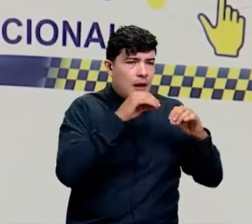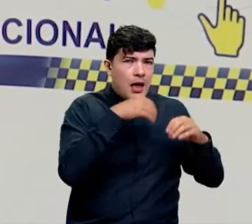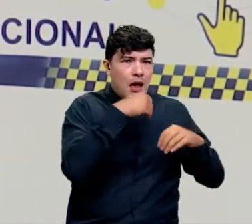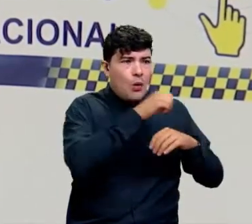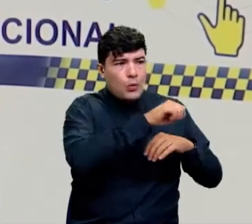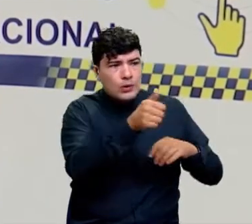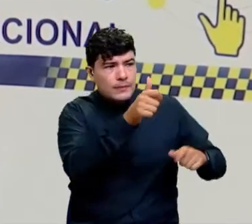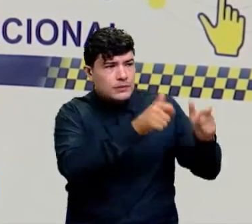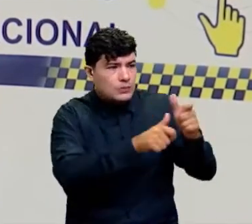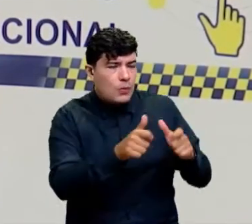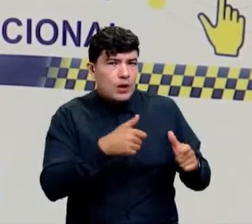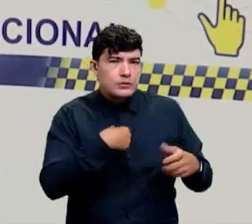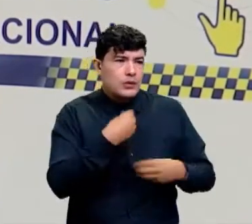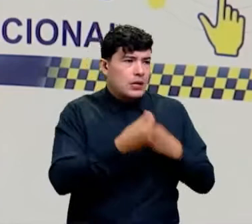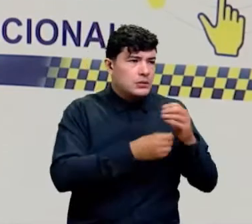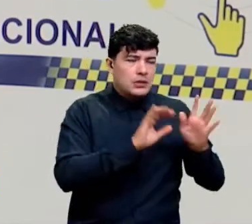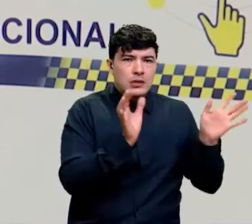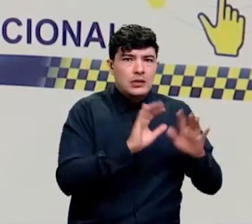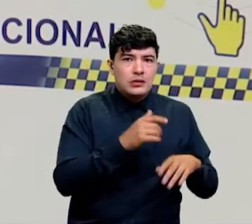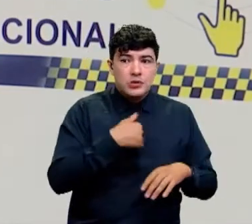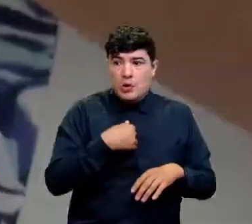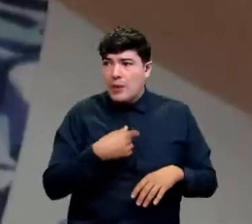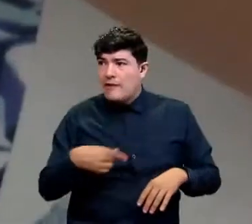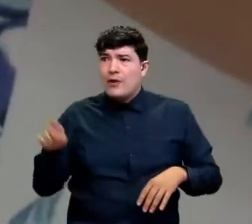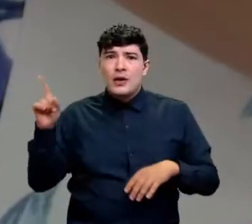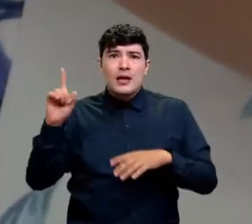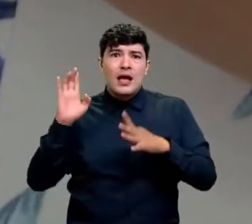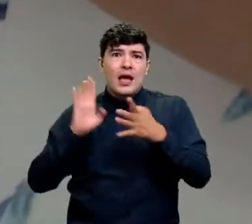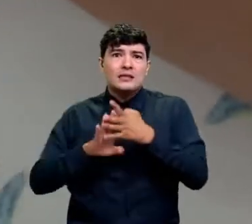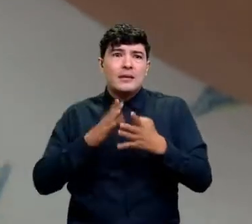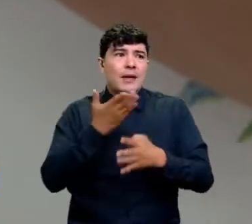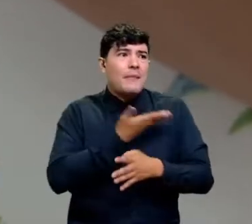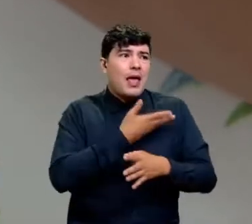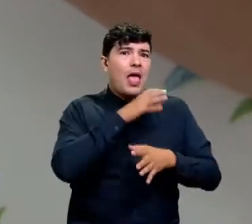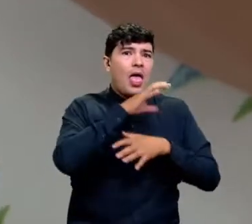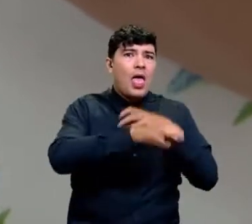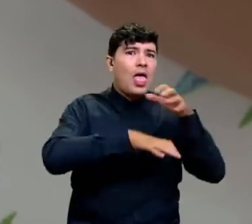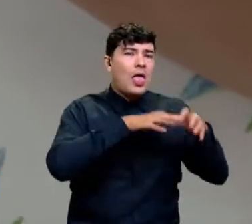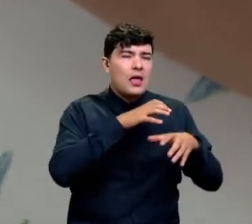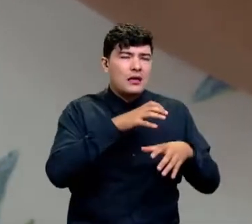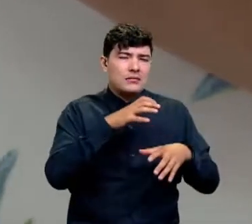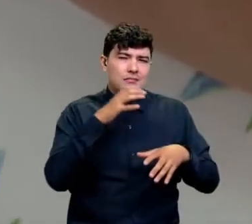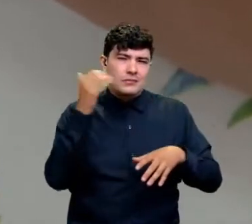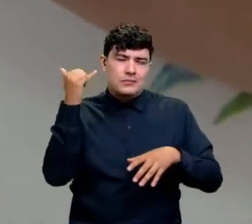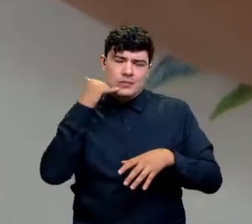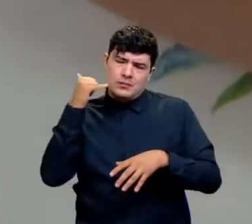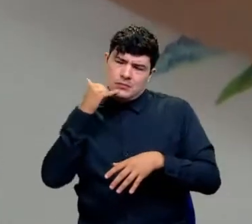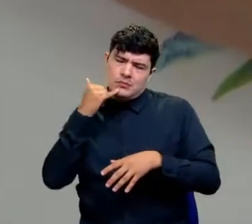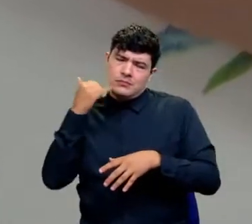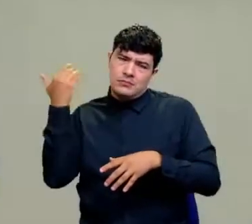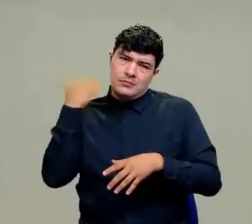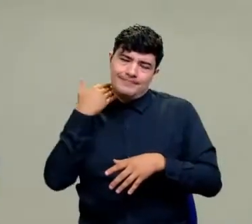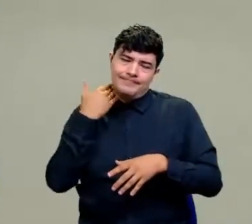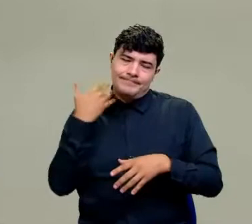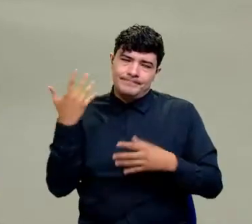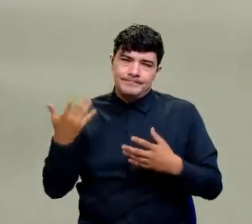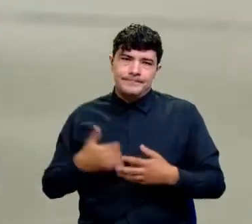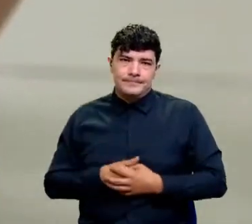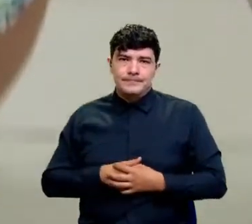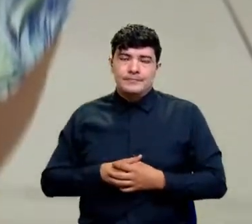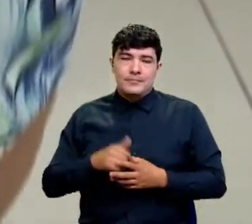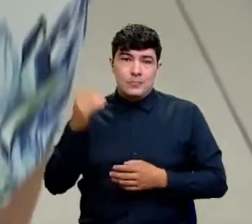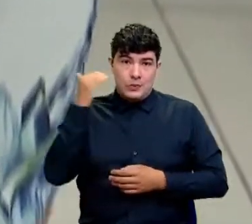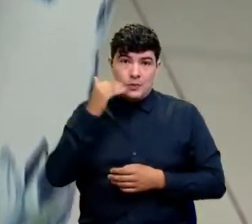no, ella iba para la cárcel. El falso accidente fue el entramado para que la mujer llegara a una